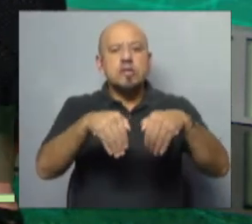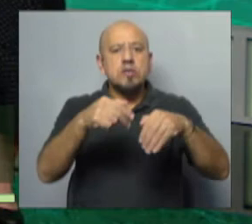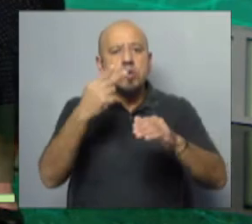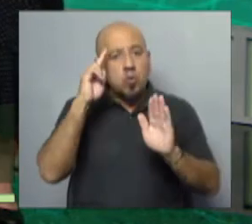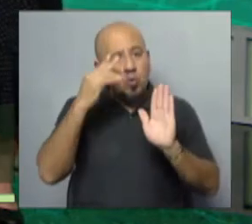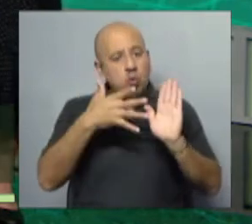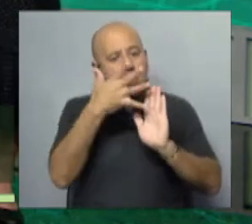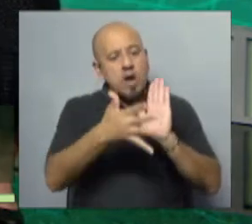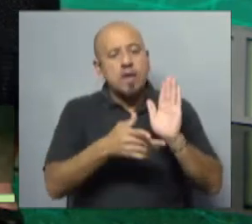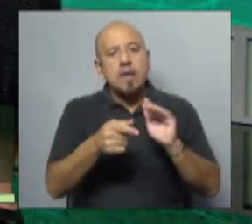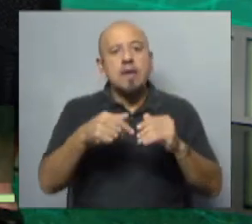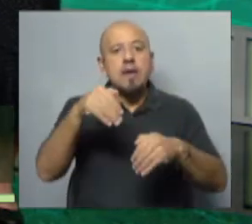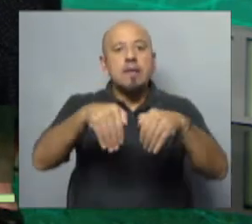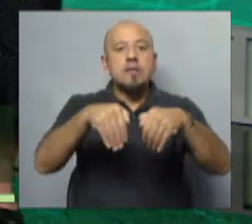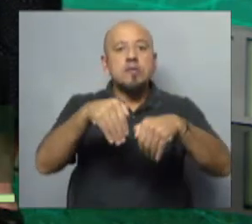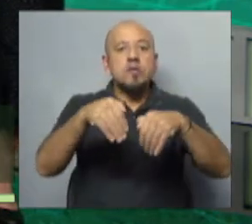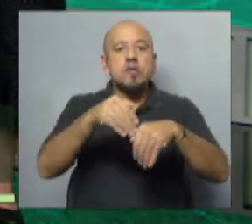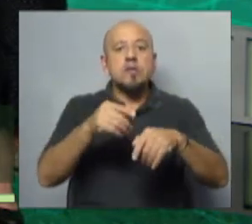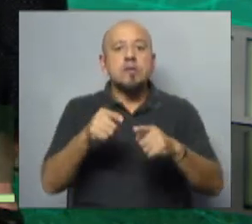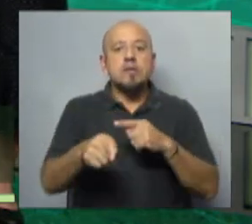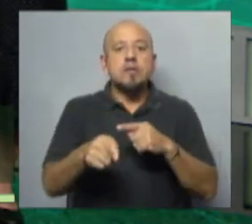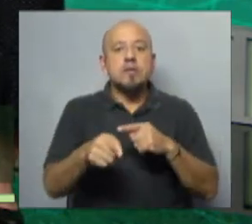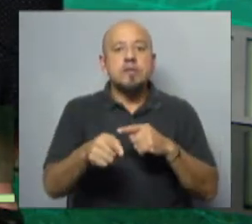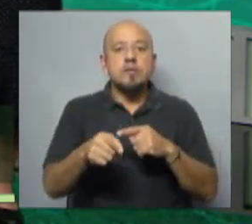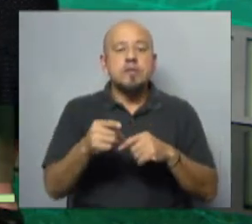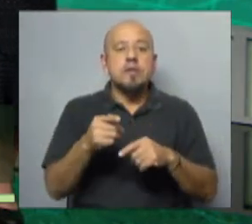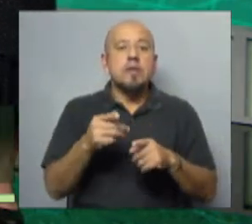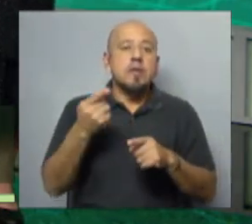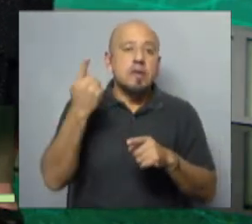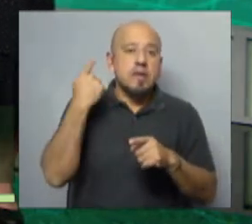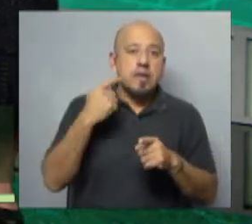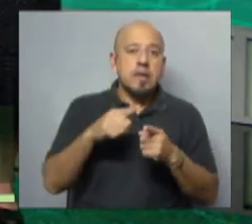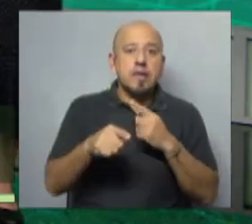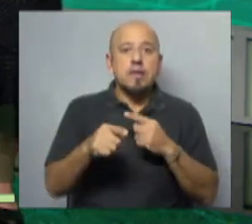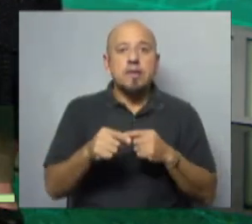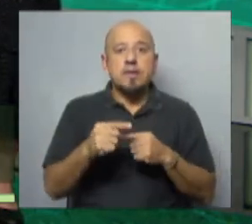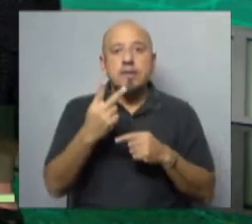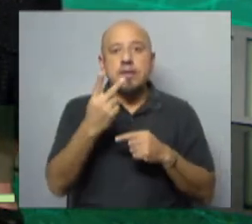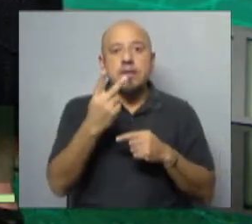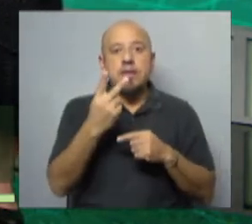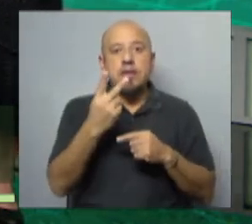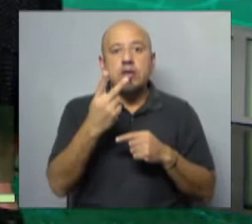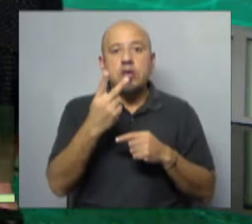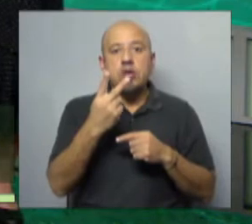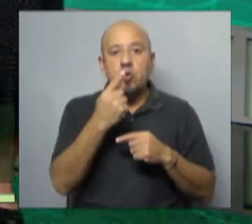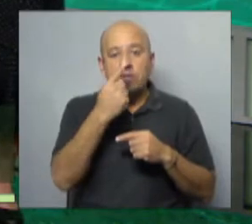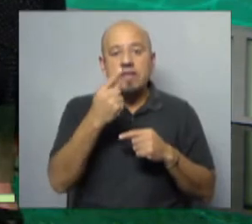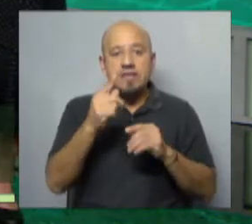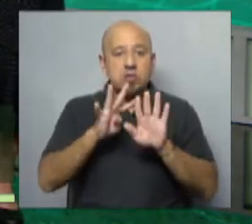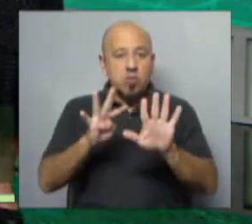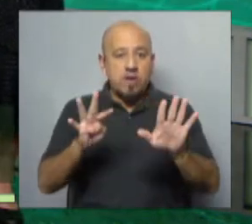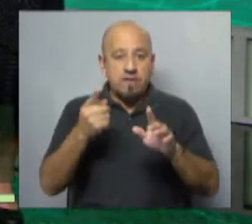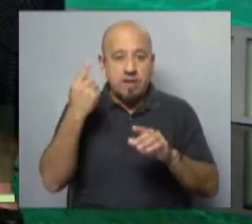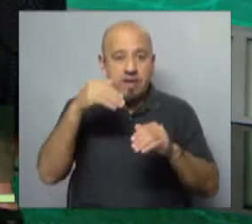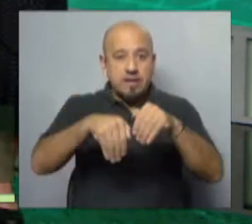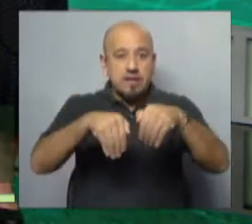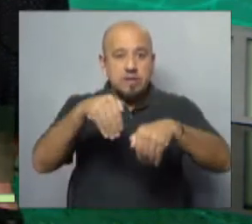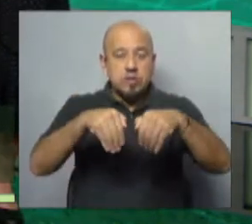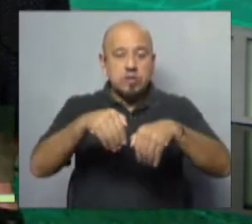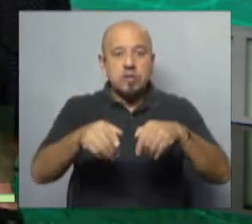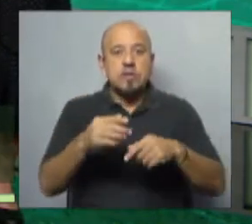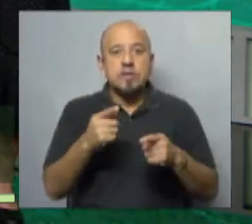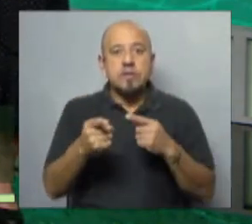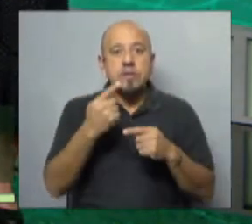últimas elecciones que tuvimos antes de este referéndum no para pensar también en este perfil de indecisos y en lo que ocurre con los indecisos e